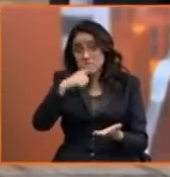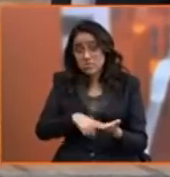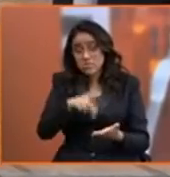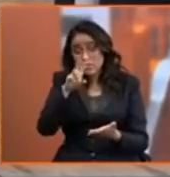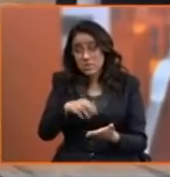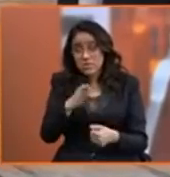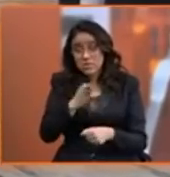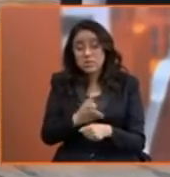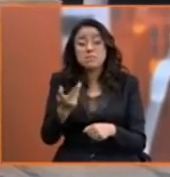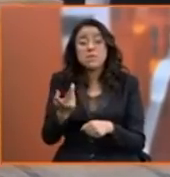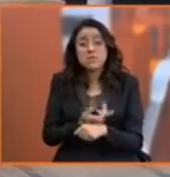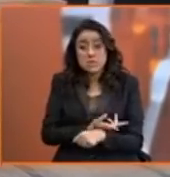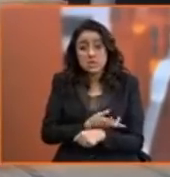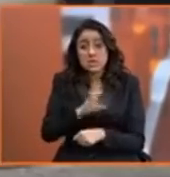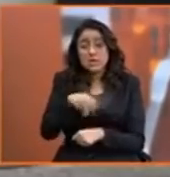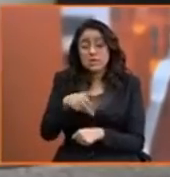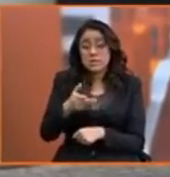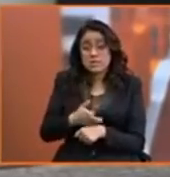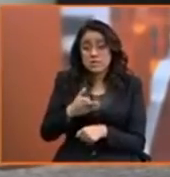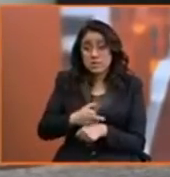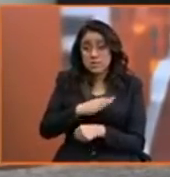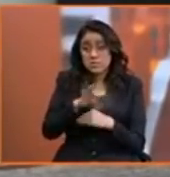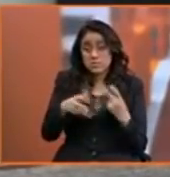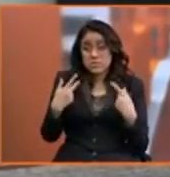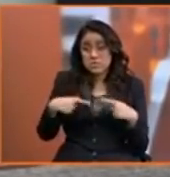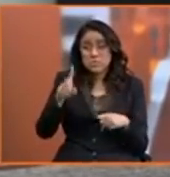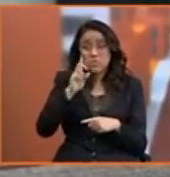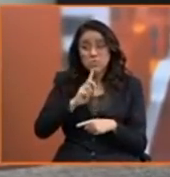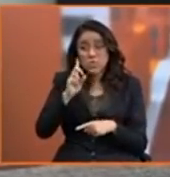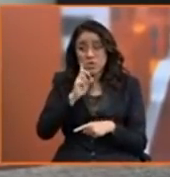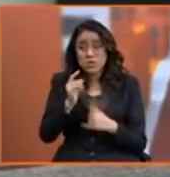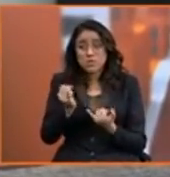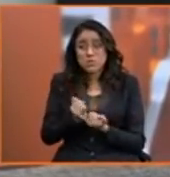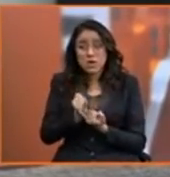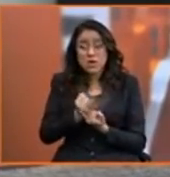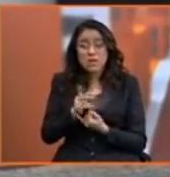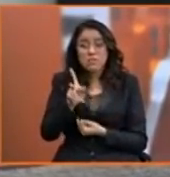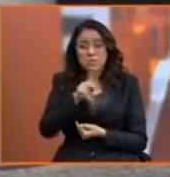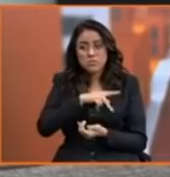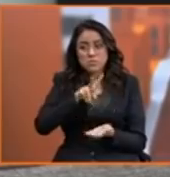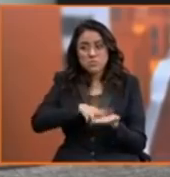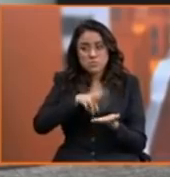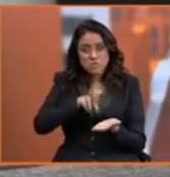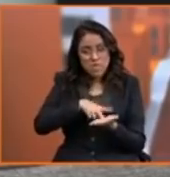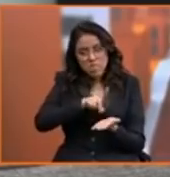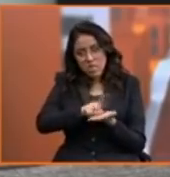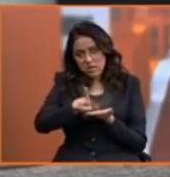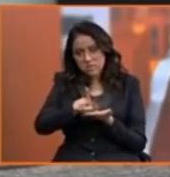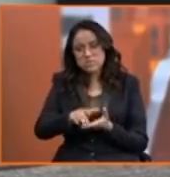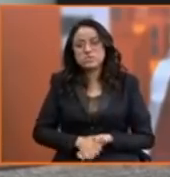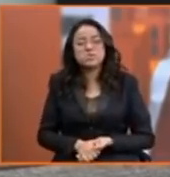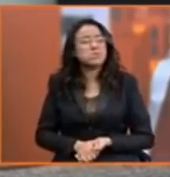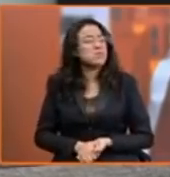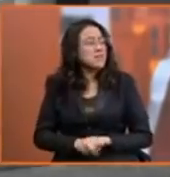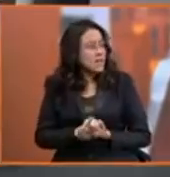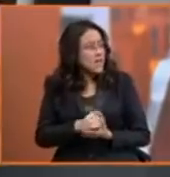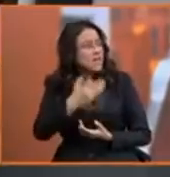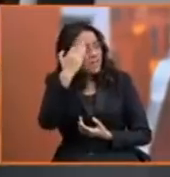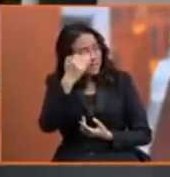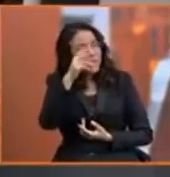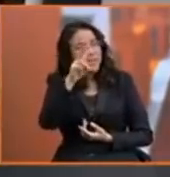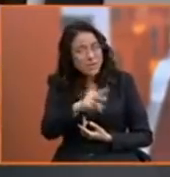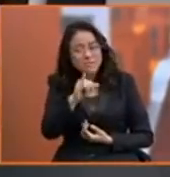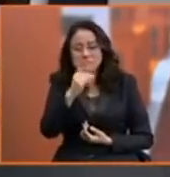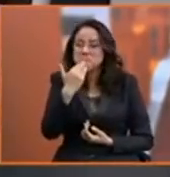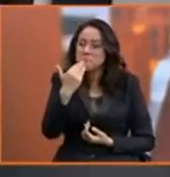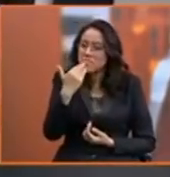a esta época en la que estamos, en esta era en la que estamos las mujeres, donde estamos haciendo valer nuestros derechos. De acuerdo. Sin duda, una historia sin tiempo, ¿no? En ese sentido.